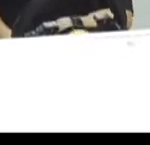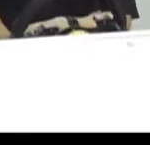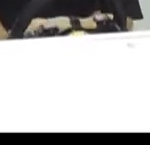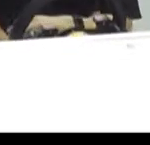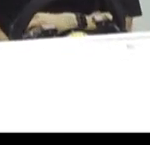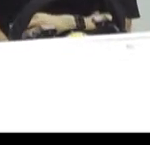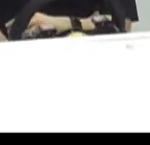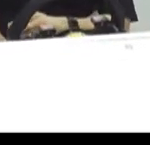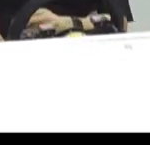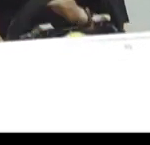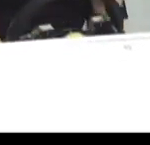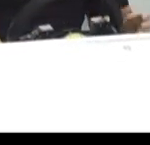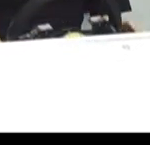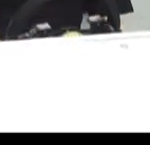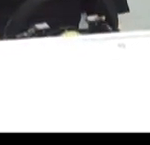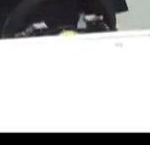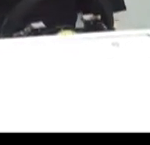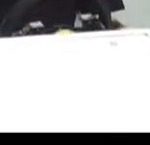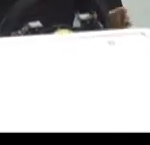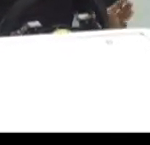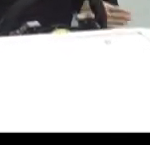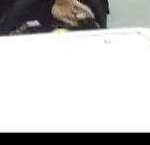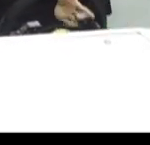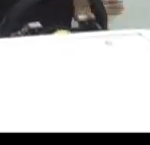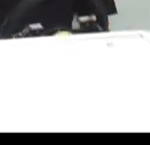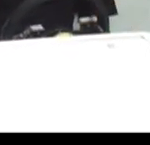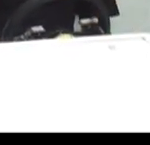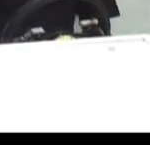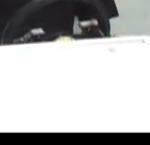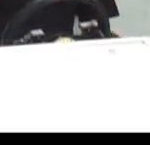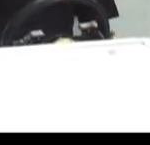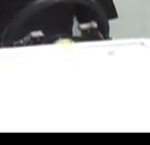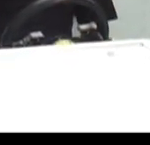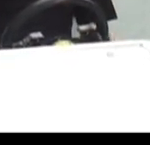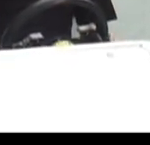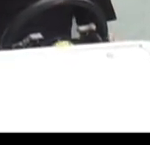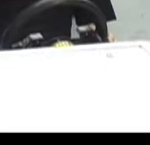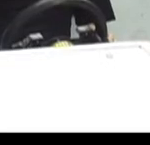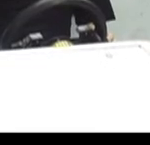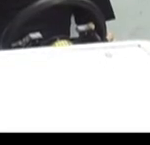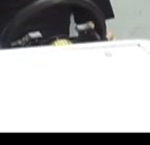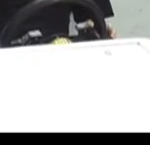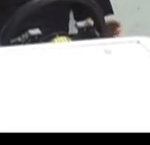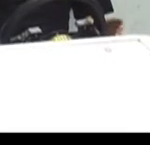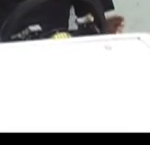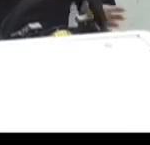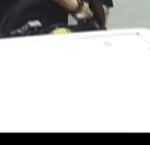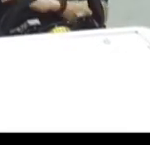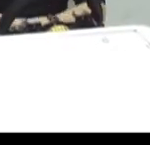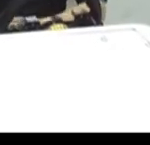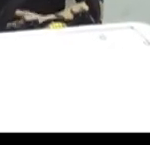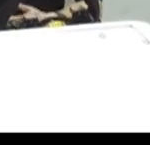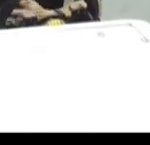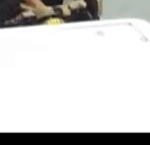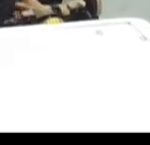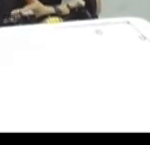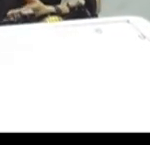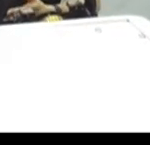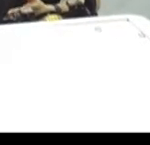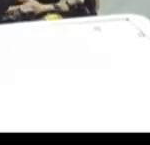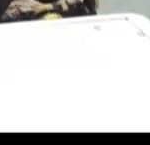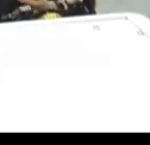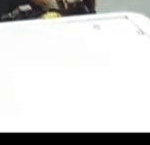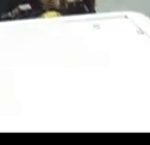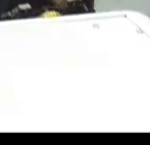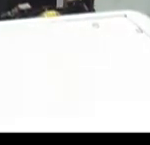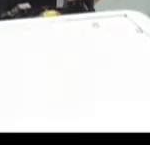Pedro, ¿dónde estamos? Estamos en otro proyecto que también tuve la oportunidad de trabajar antes. Este robot se llama